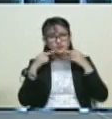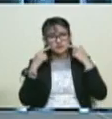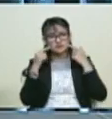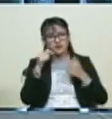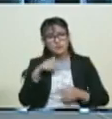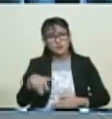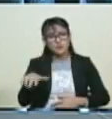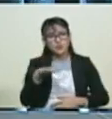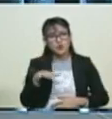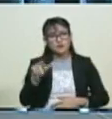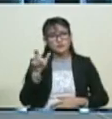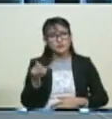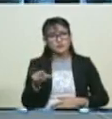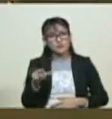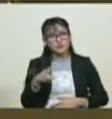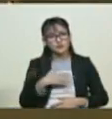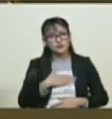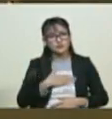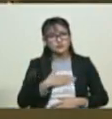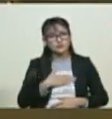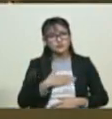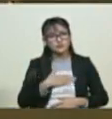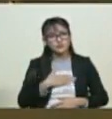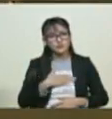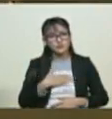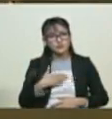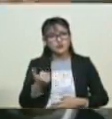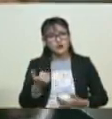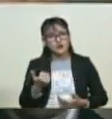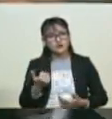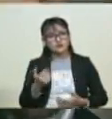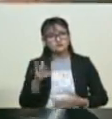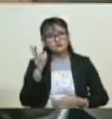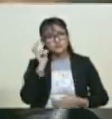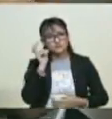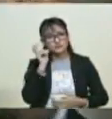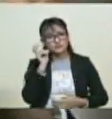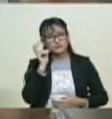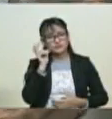pueblo que yo quiero que cultivemos